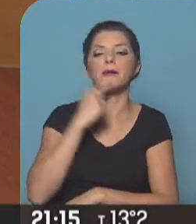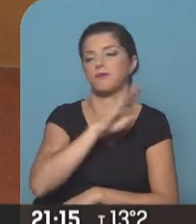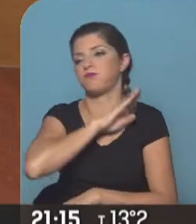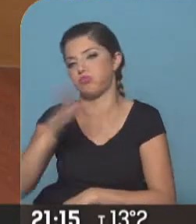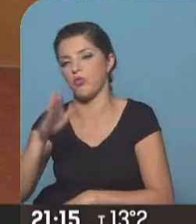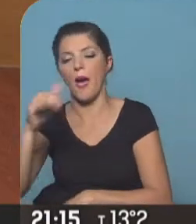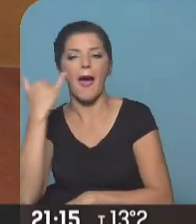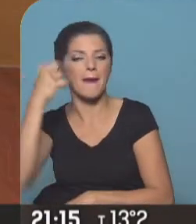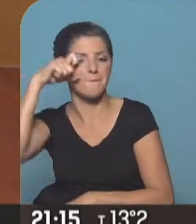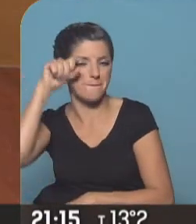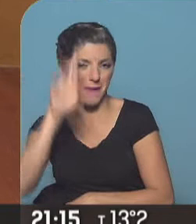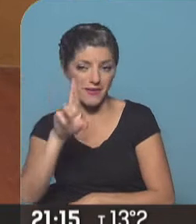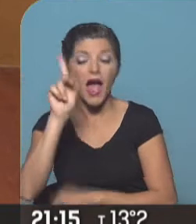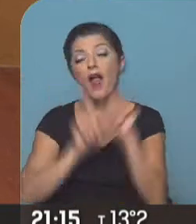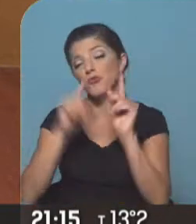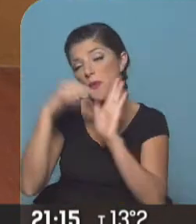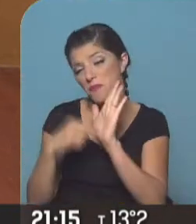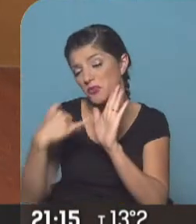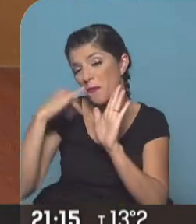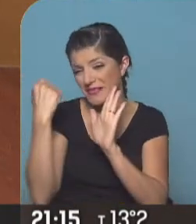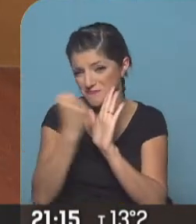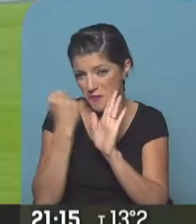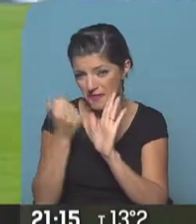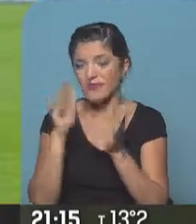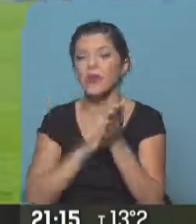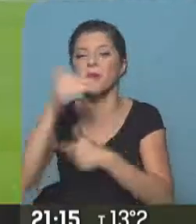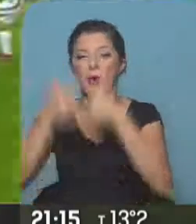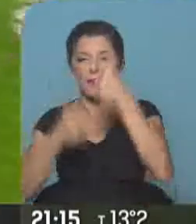los datos más importantes de una nueva jornada de la UEFA Champions.